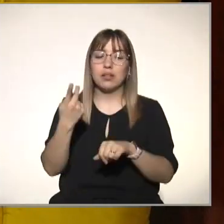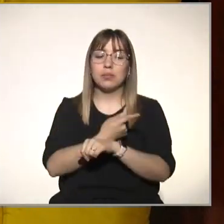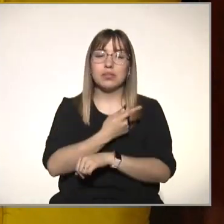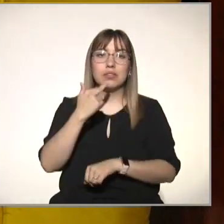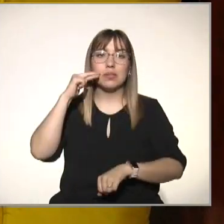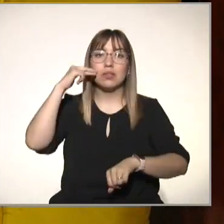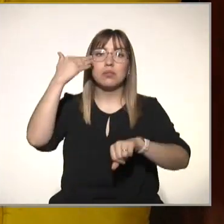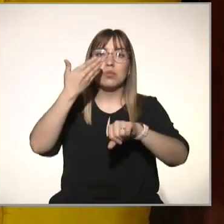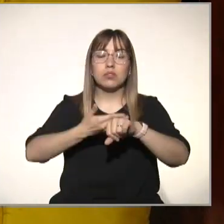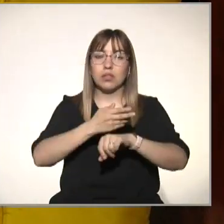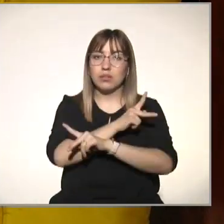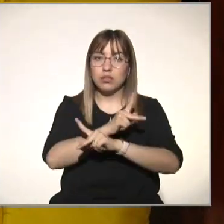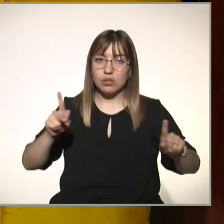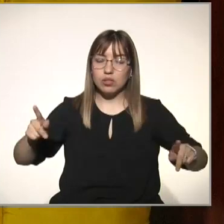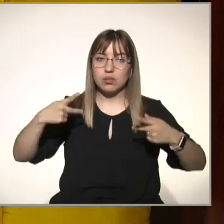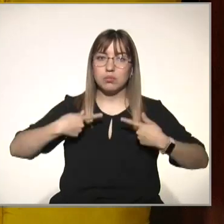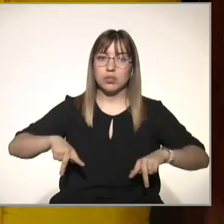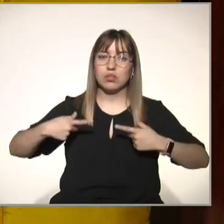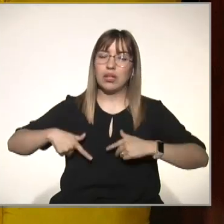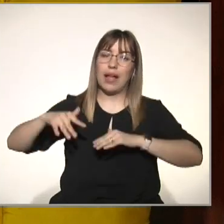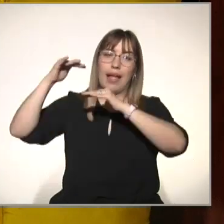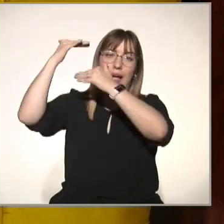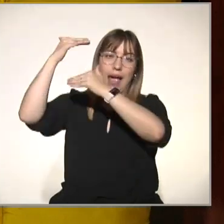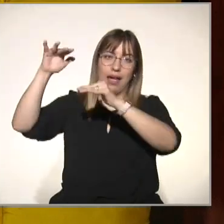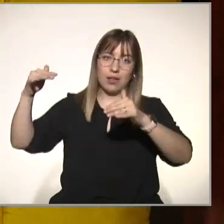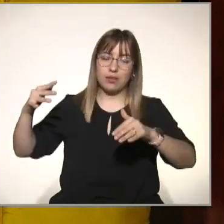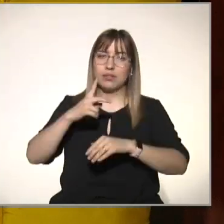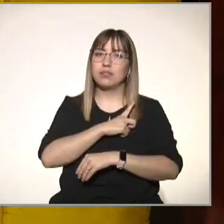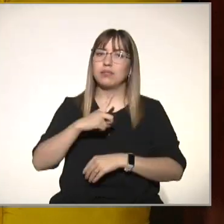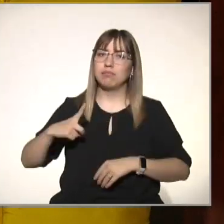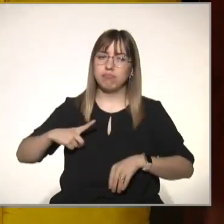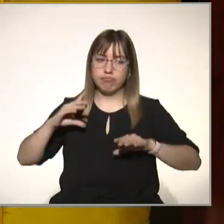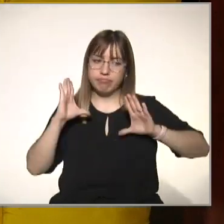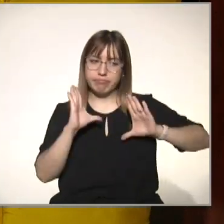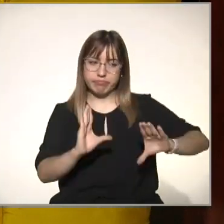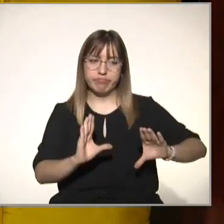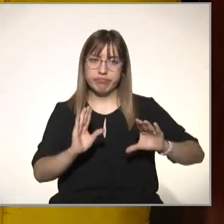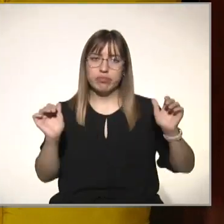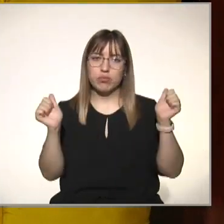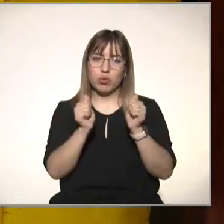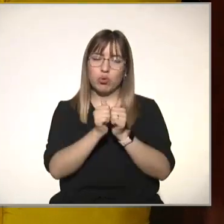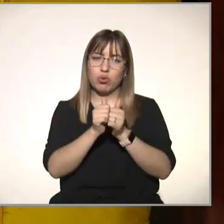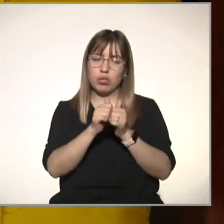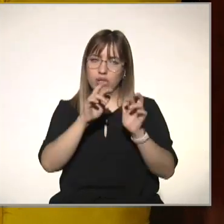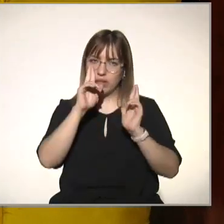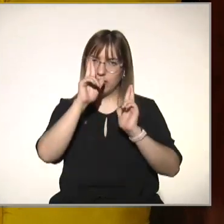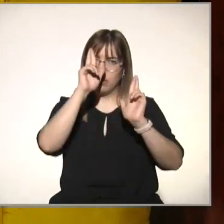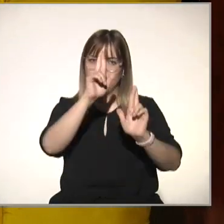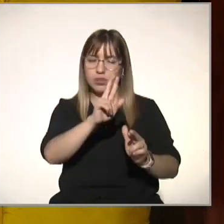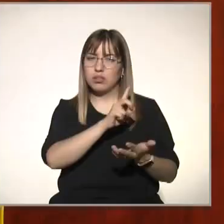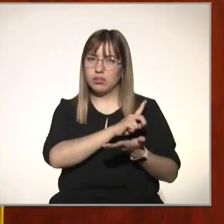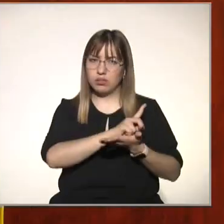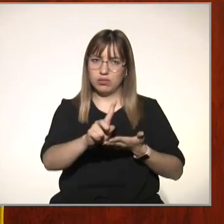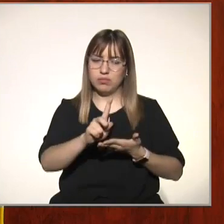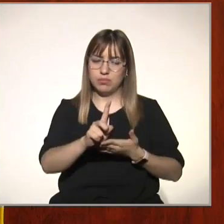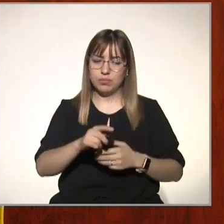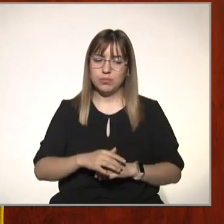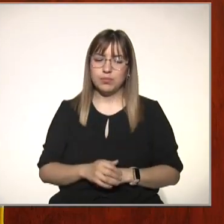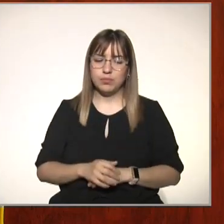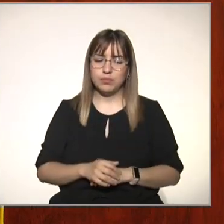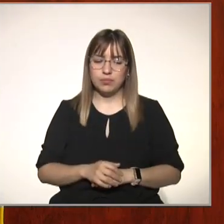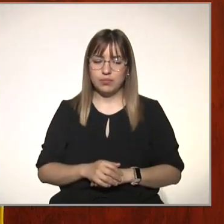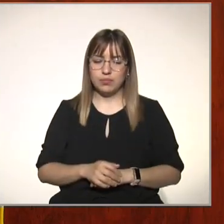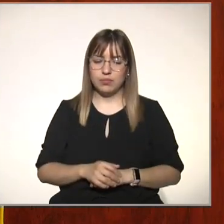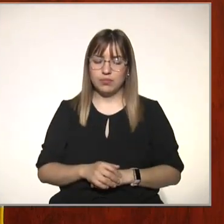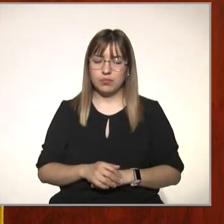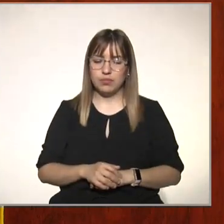responsabilidad ética que tenemos como personas adultas, como referentes de crianza, poder ser acompañantes del primer derecho que tiene